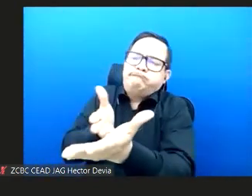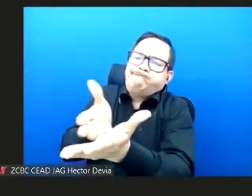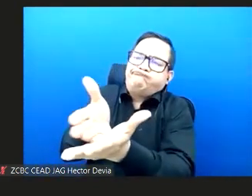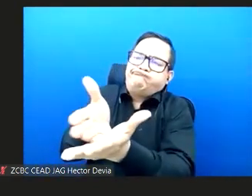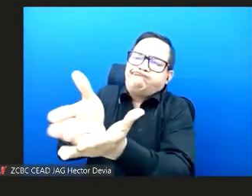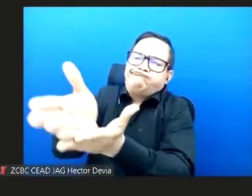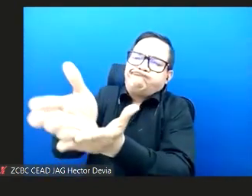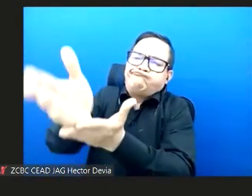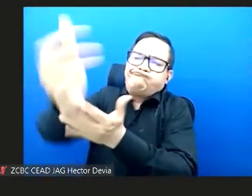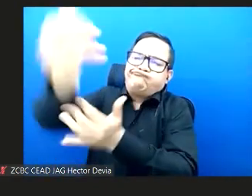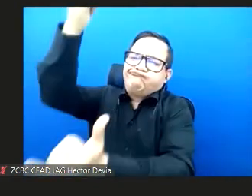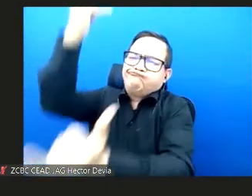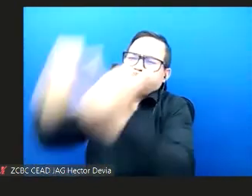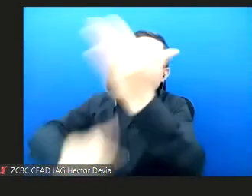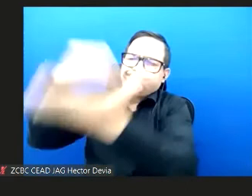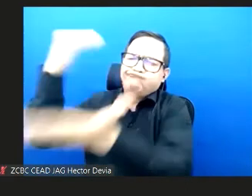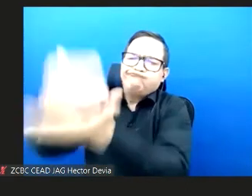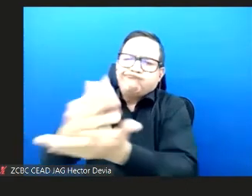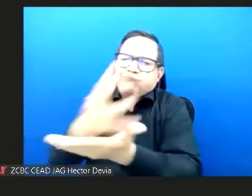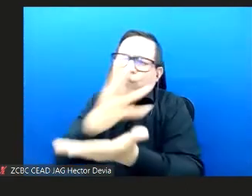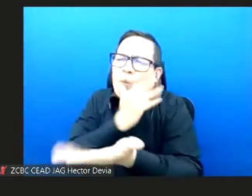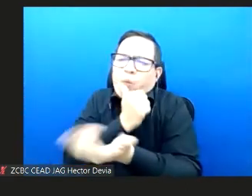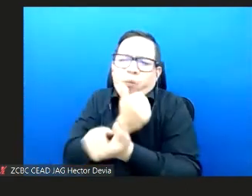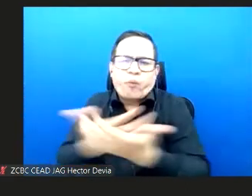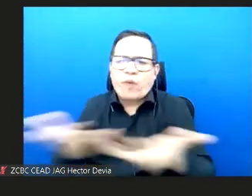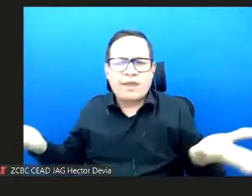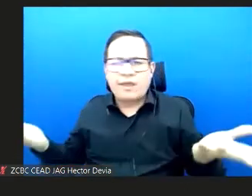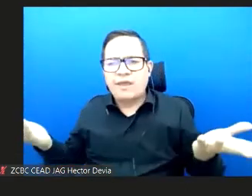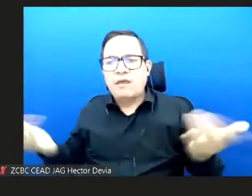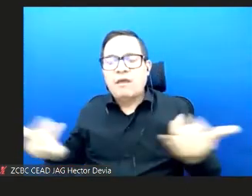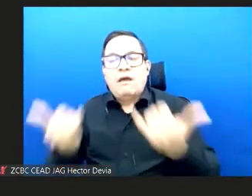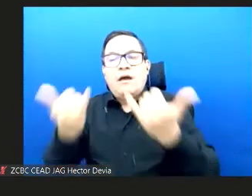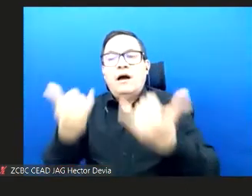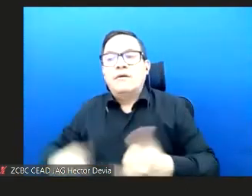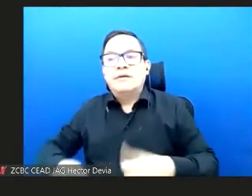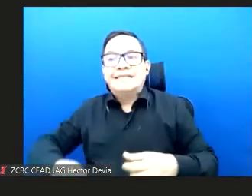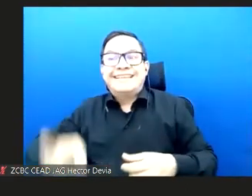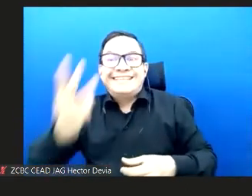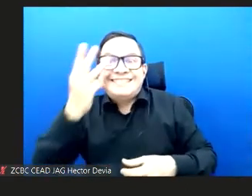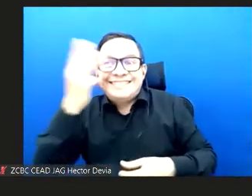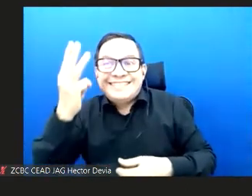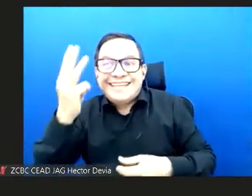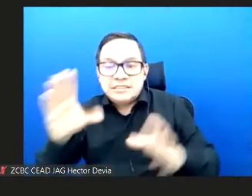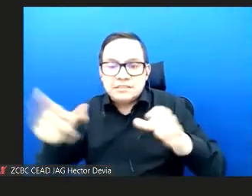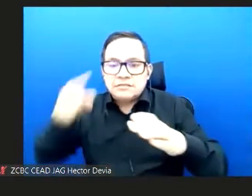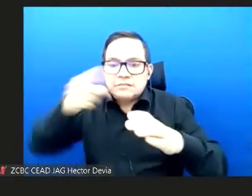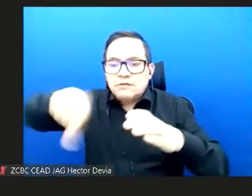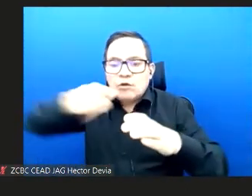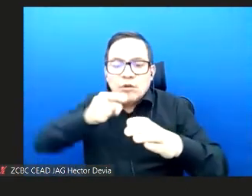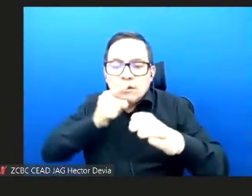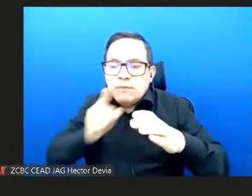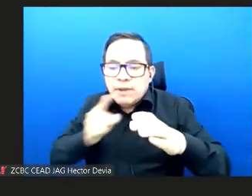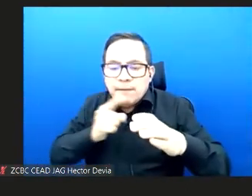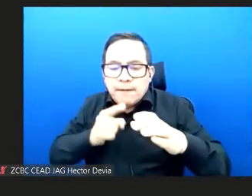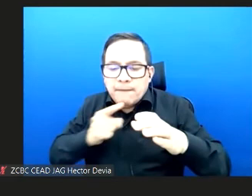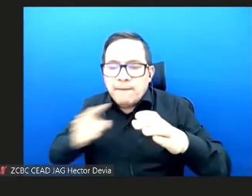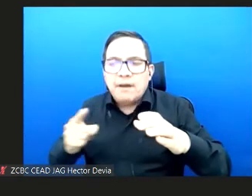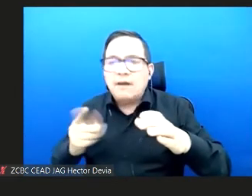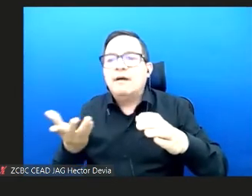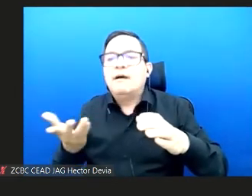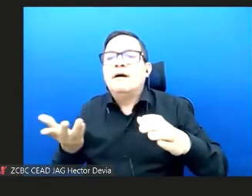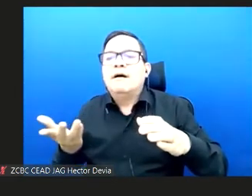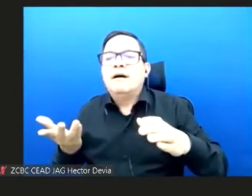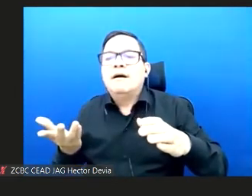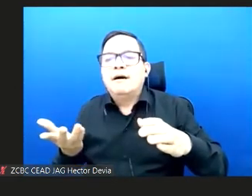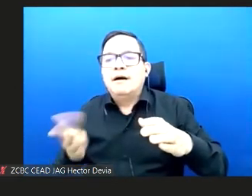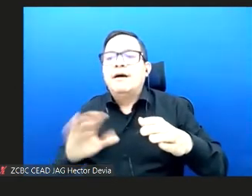caso, como solo tenemos 3 elementos, diríamos que qué tipo de conjunto es. Muy bien, es un